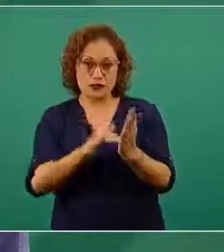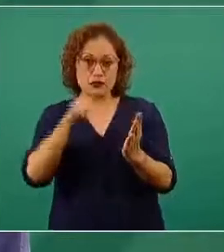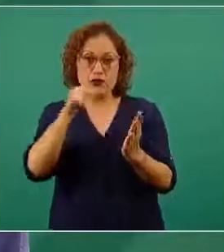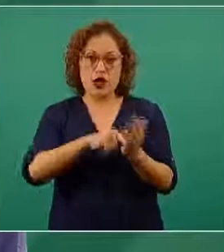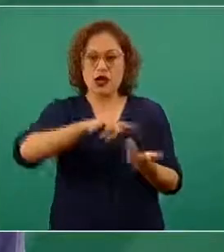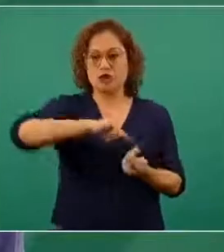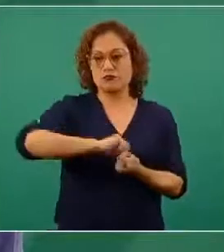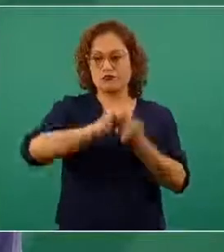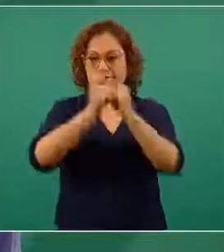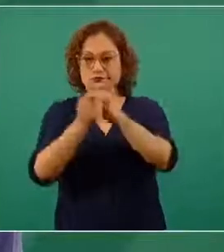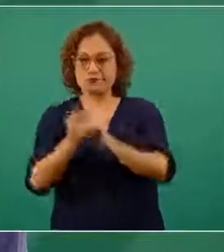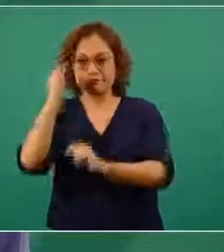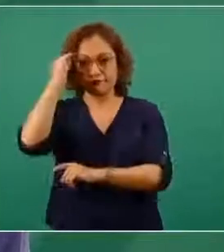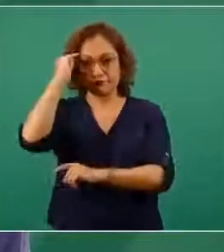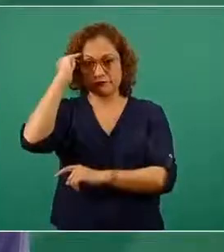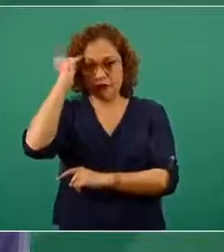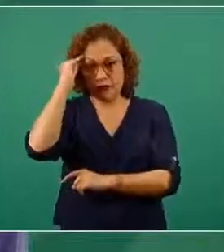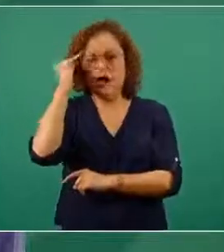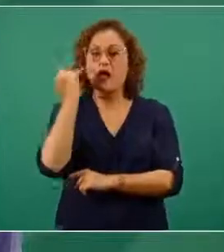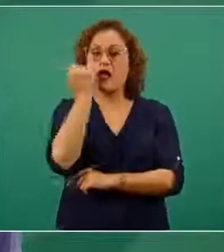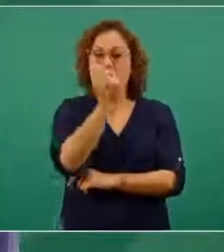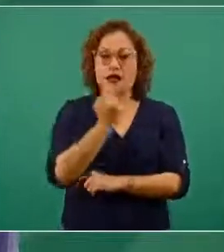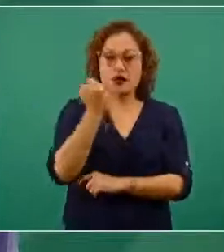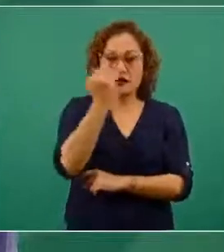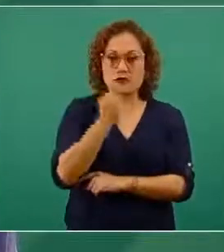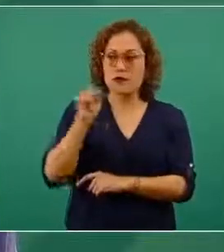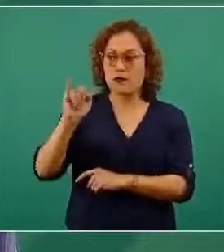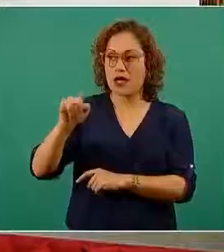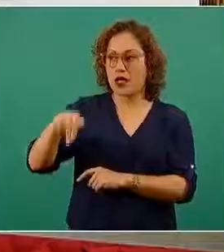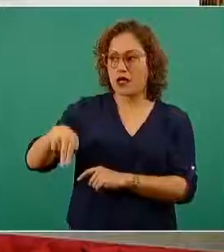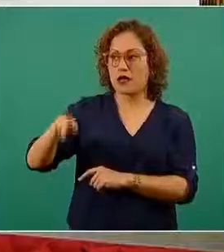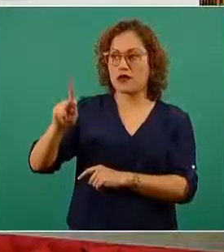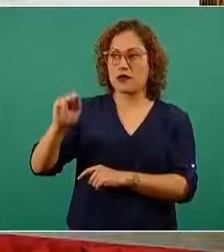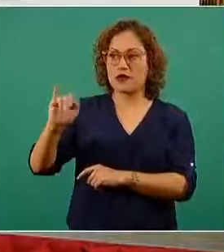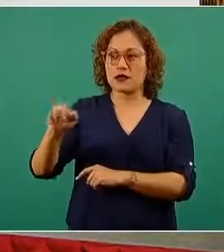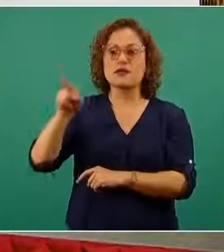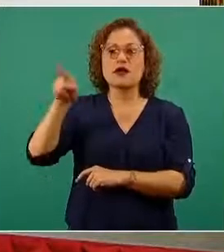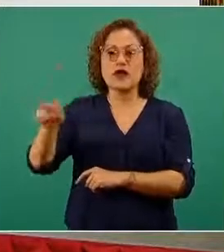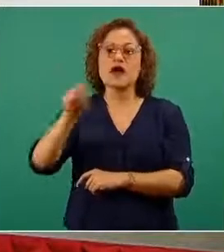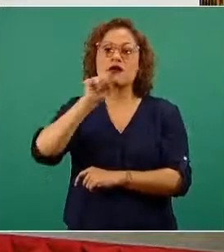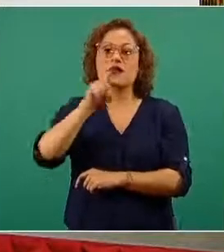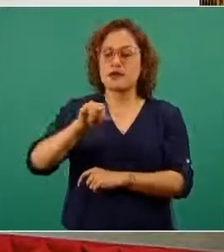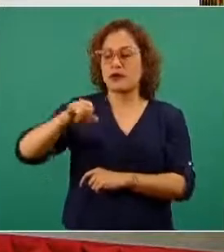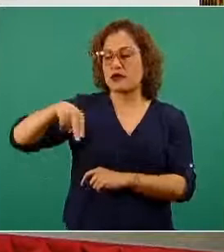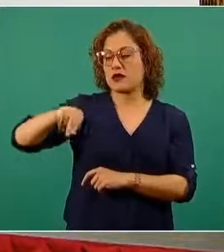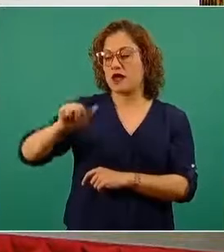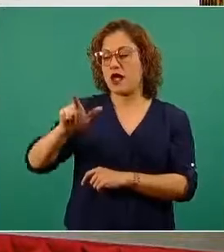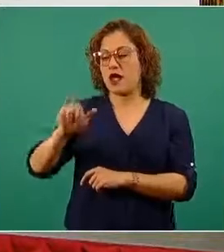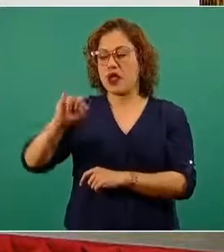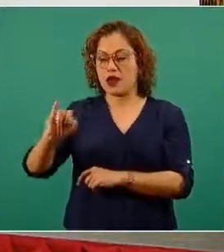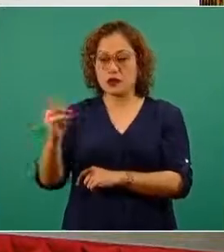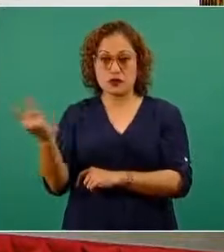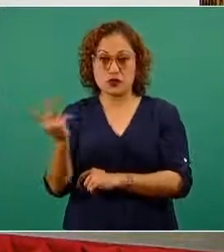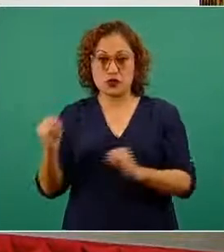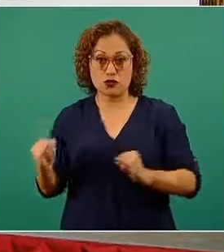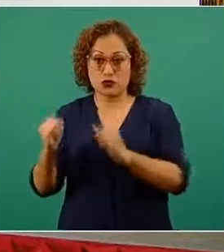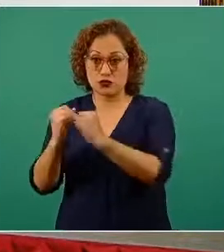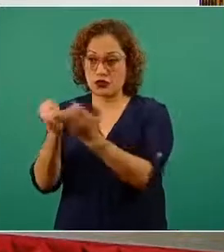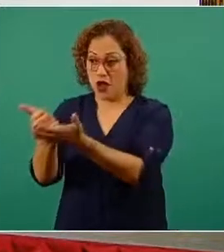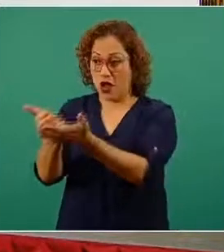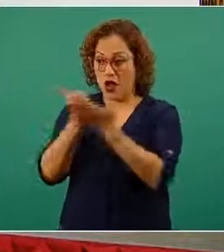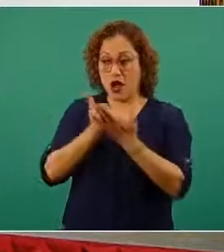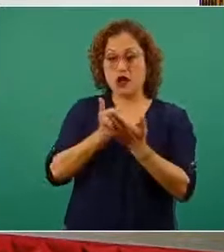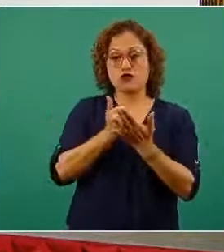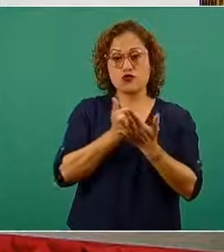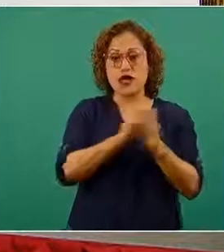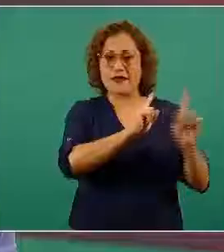originales. Aquí agradecemos no solo al INPI, sino al Instituto Nacional de Lenguas Indígenas, que nos ha ayudado a traducir todos